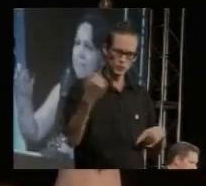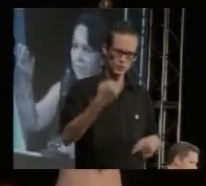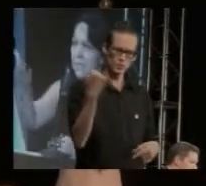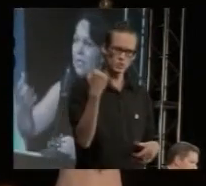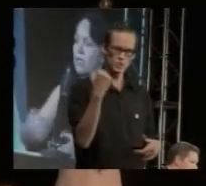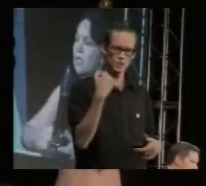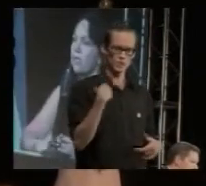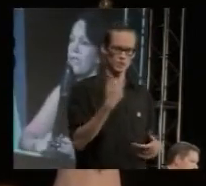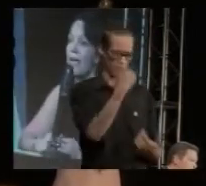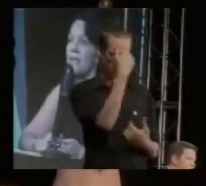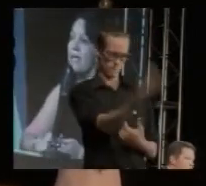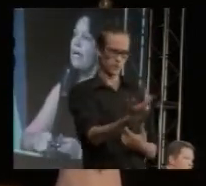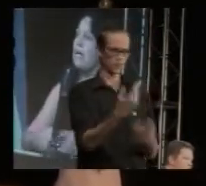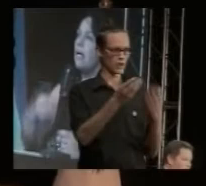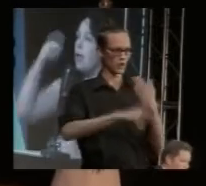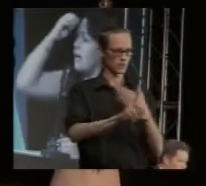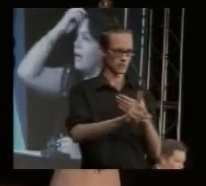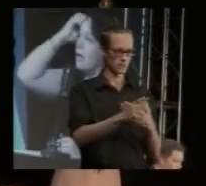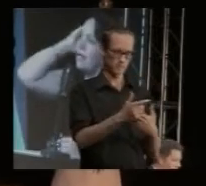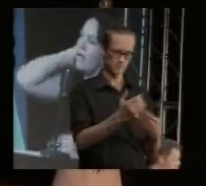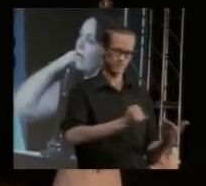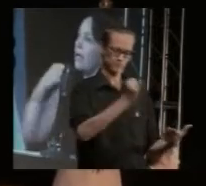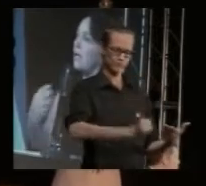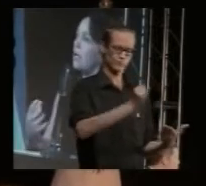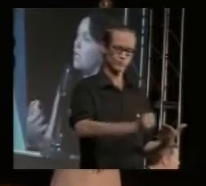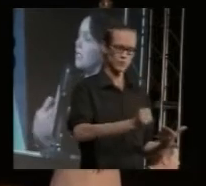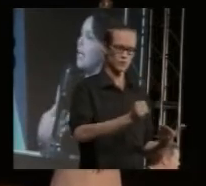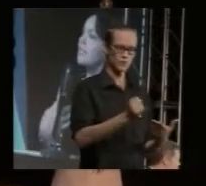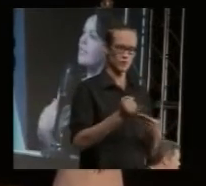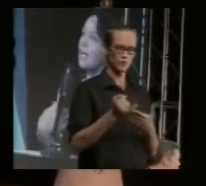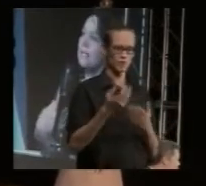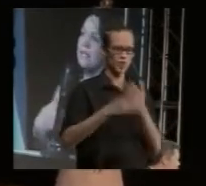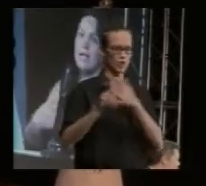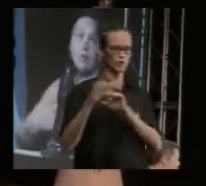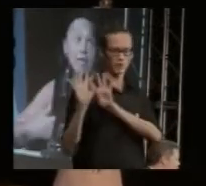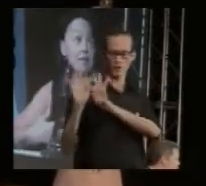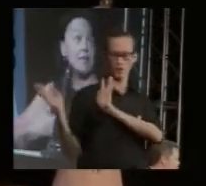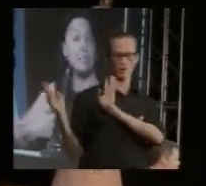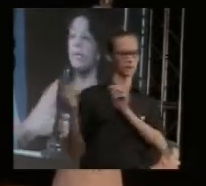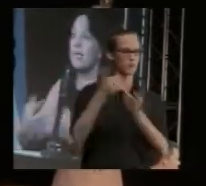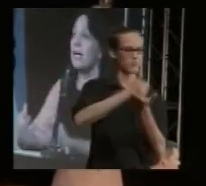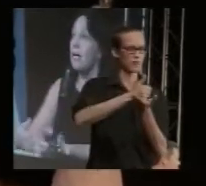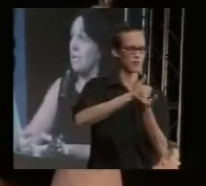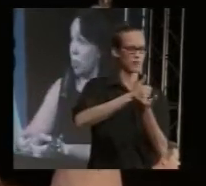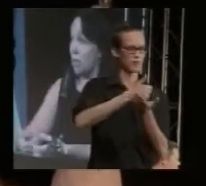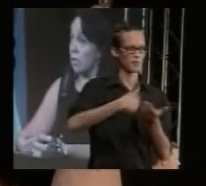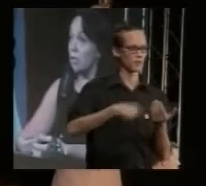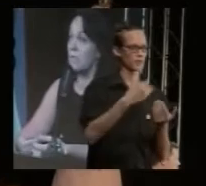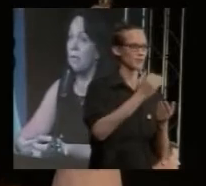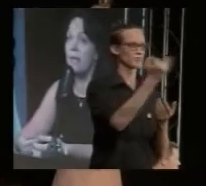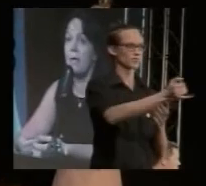hace frente a los señores concejales, quedaba los concejales atrás y el acto quedaba dirigido hacia el